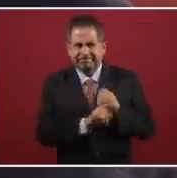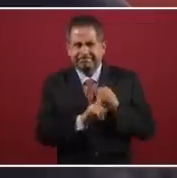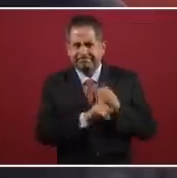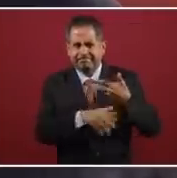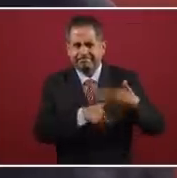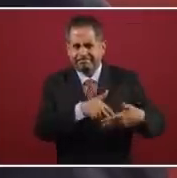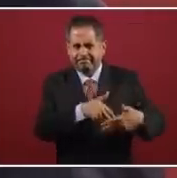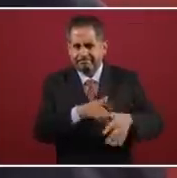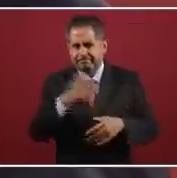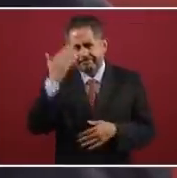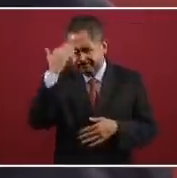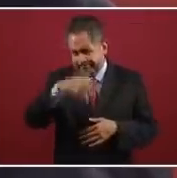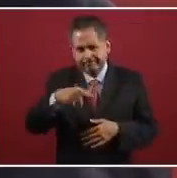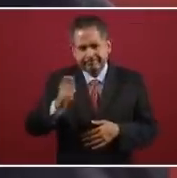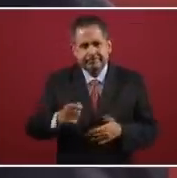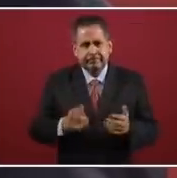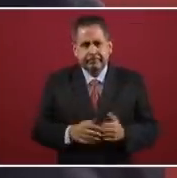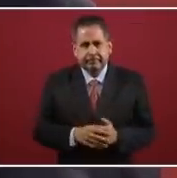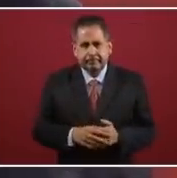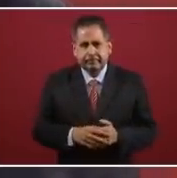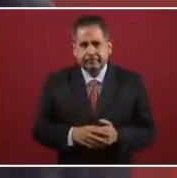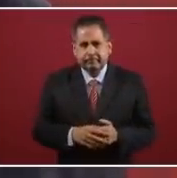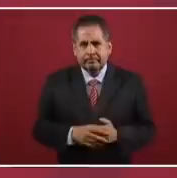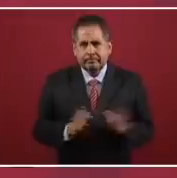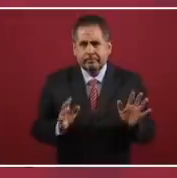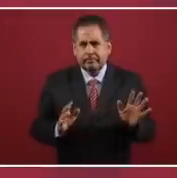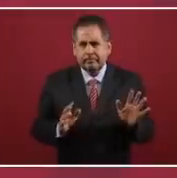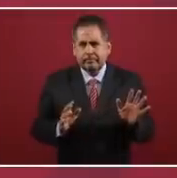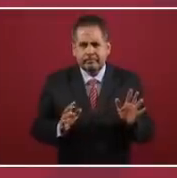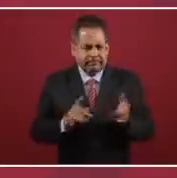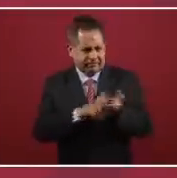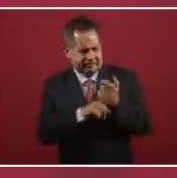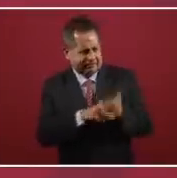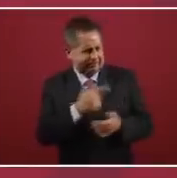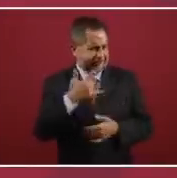Ya saben ustedes, cuando no suena lógico,